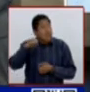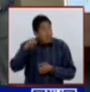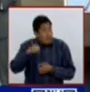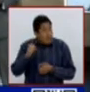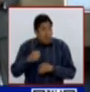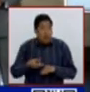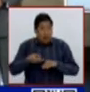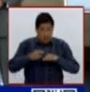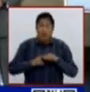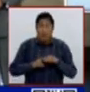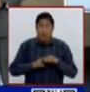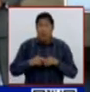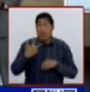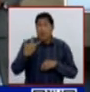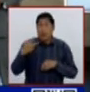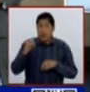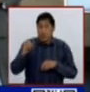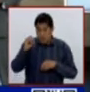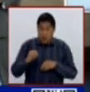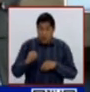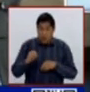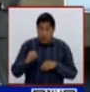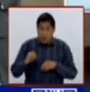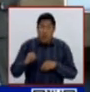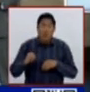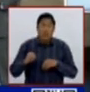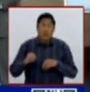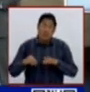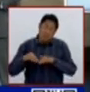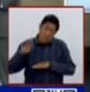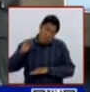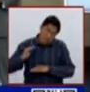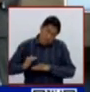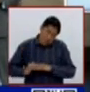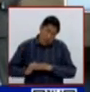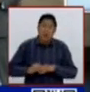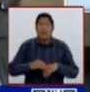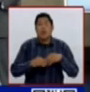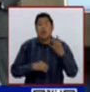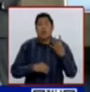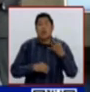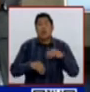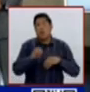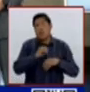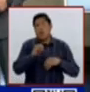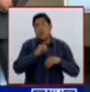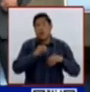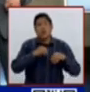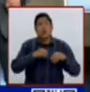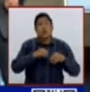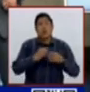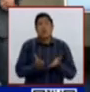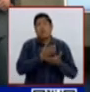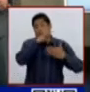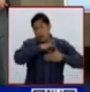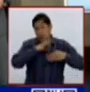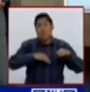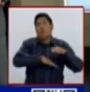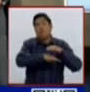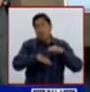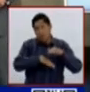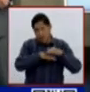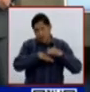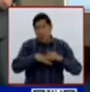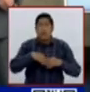incremento salarial. El 3% al salario mínimo y el 4% al salario básico. Ahora se espera que este